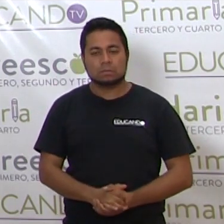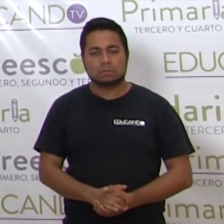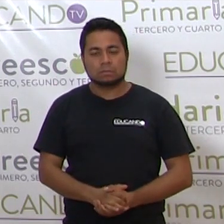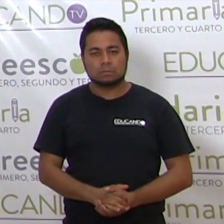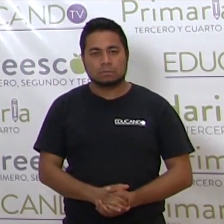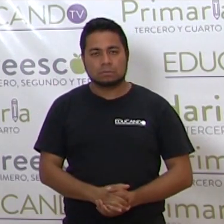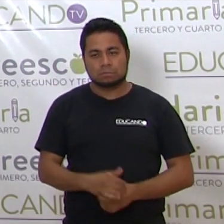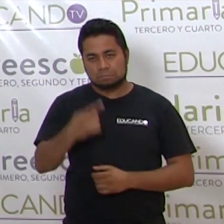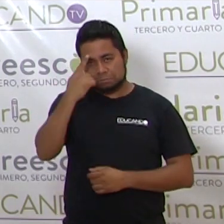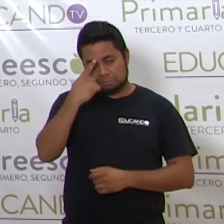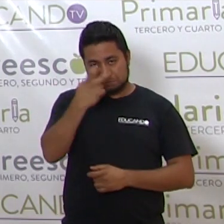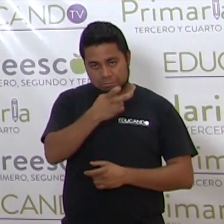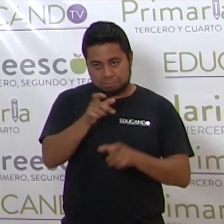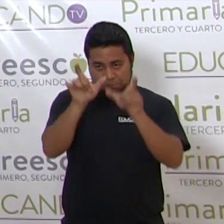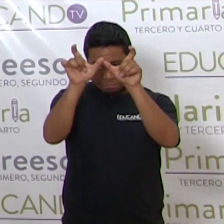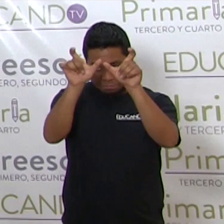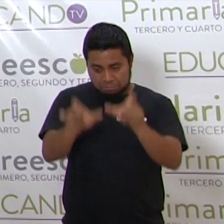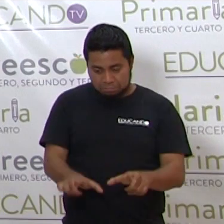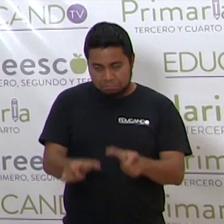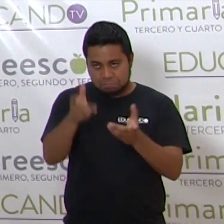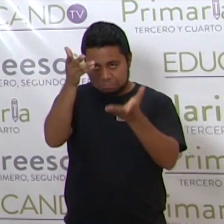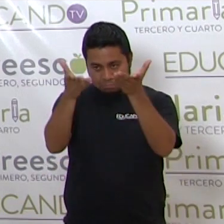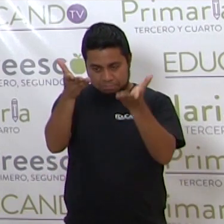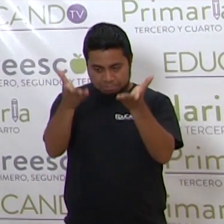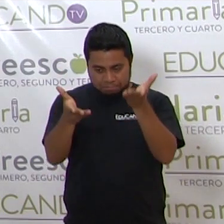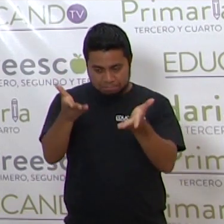para estas tablas comparativas